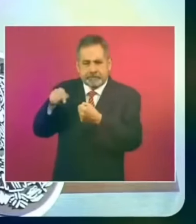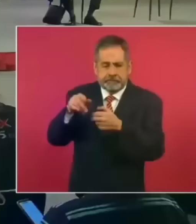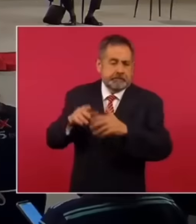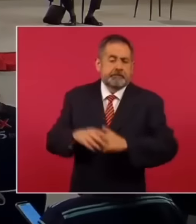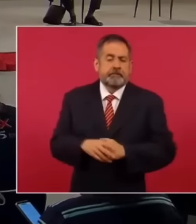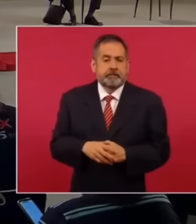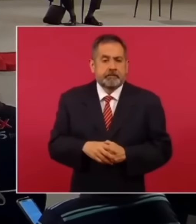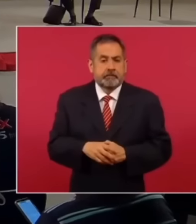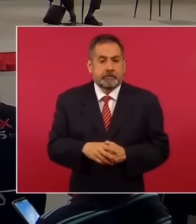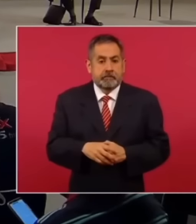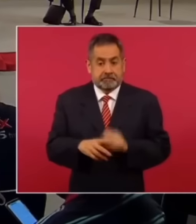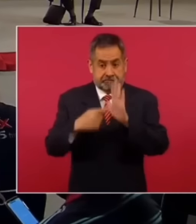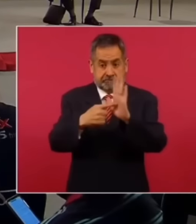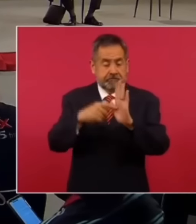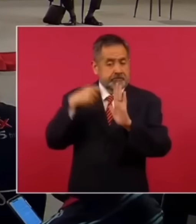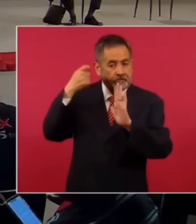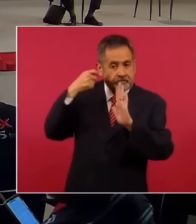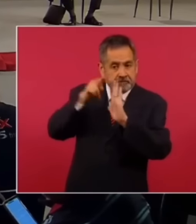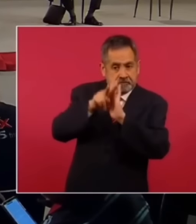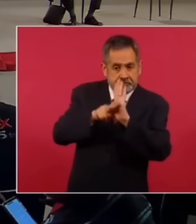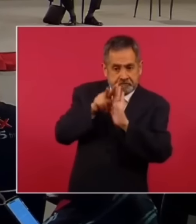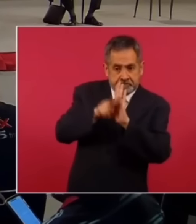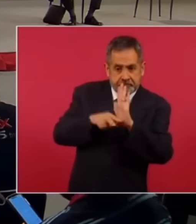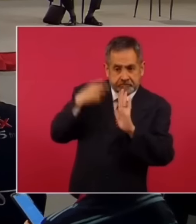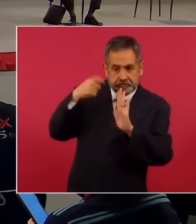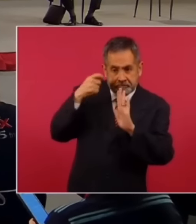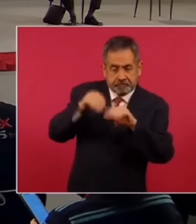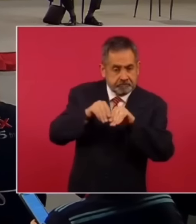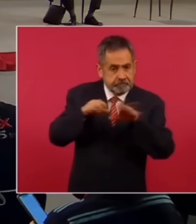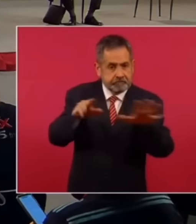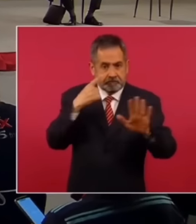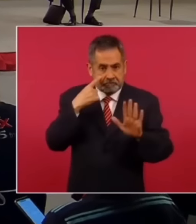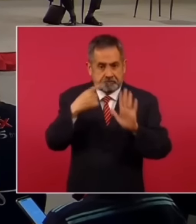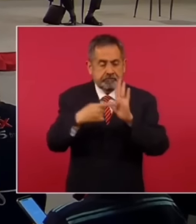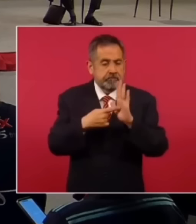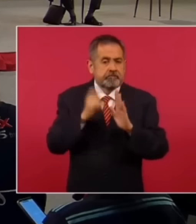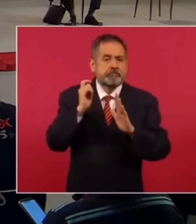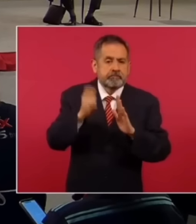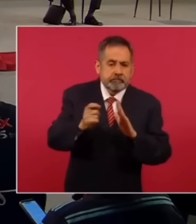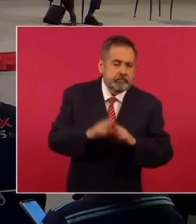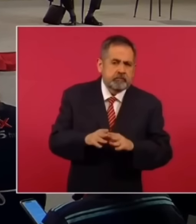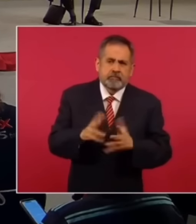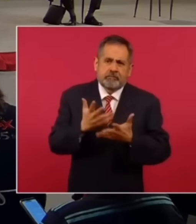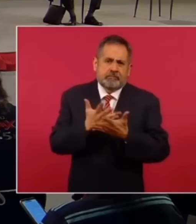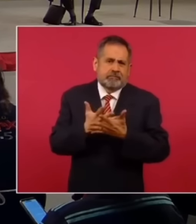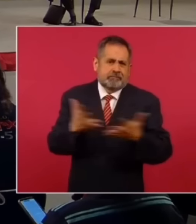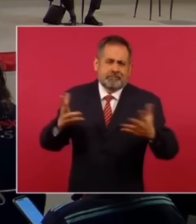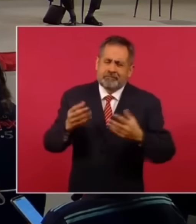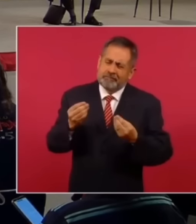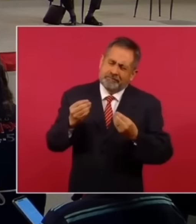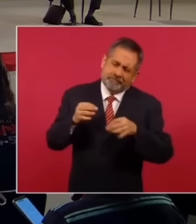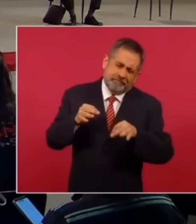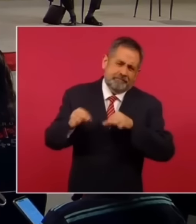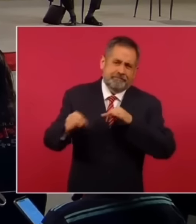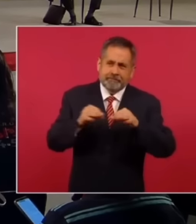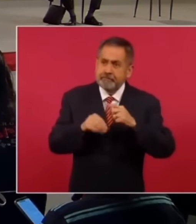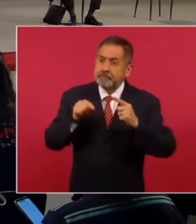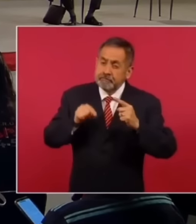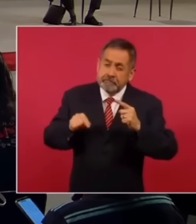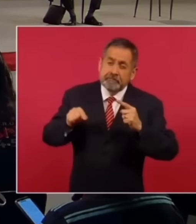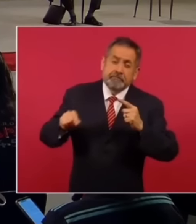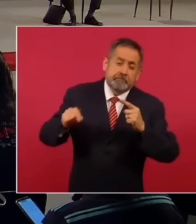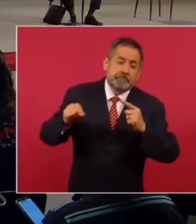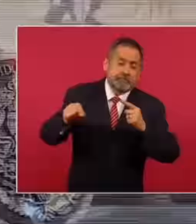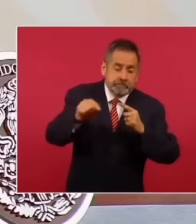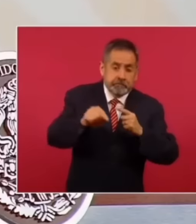En el video que presentaremos a continuación, damos cuenta del inmenso trabajo que habrá de desarrollarse